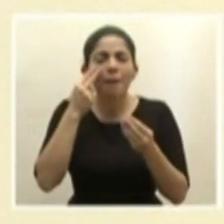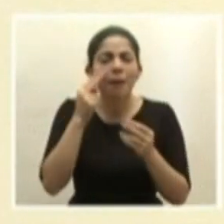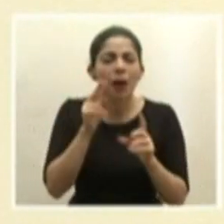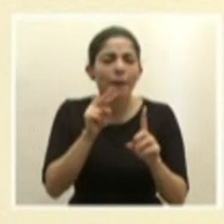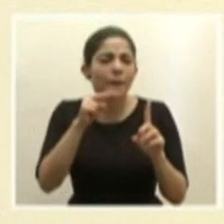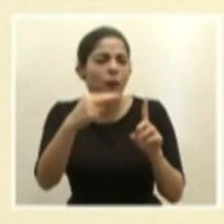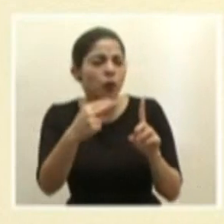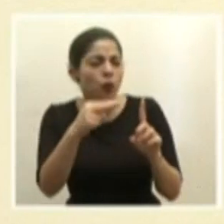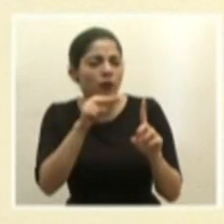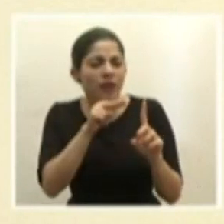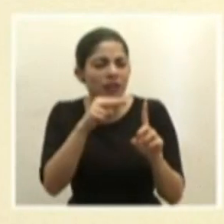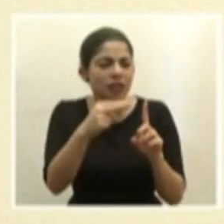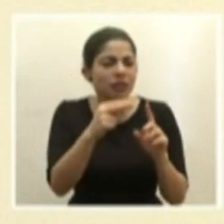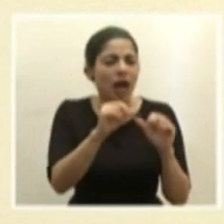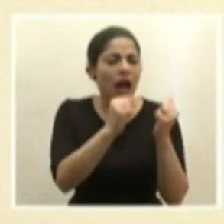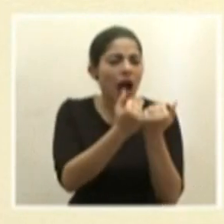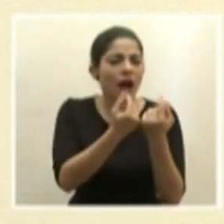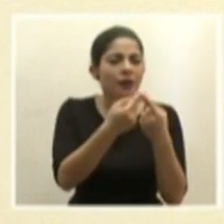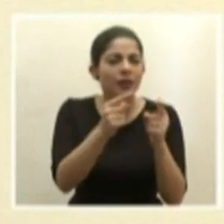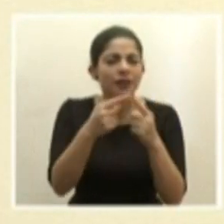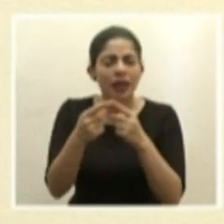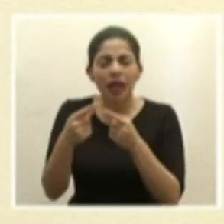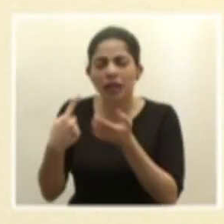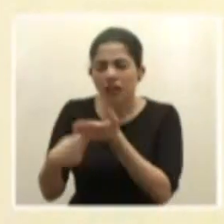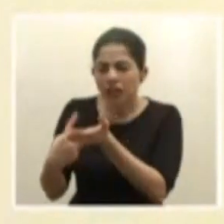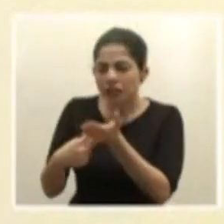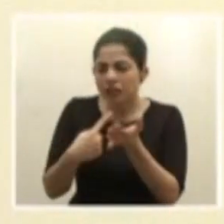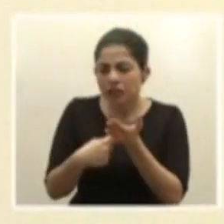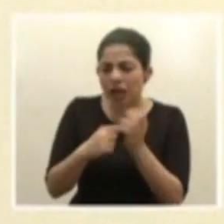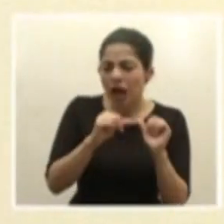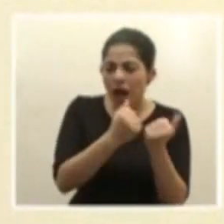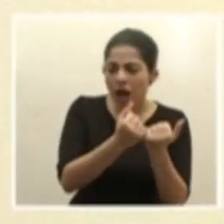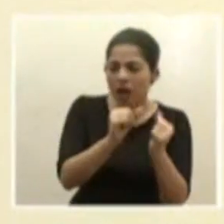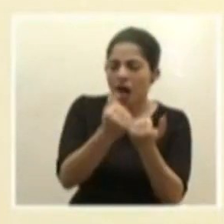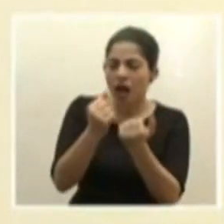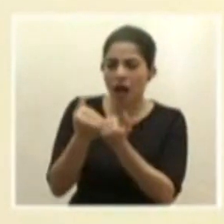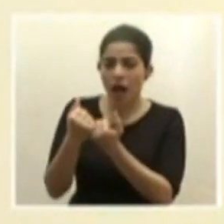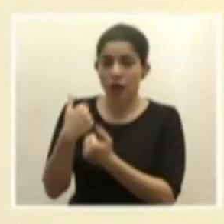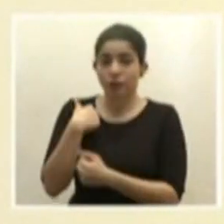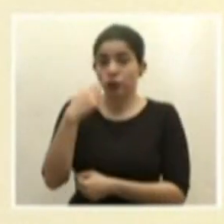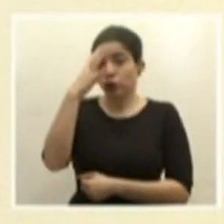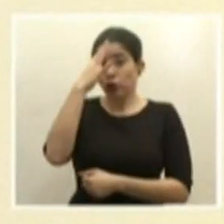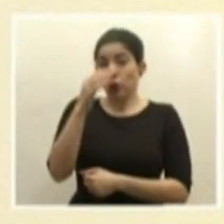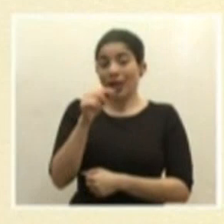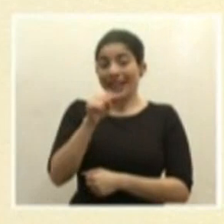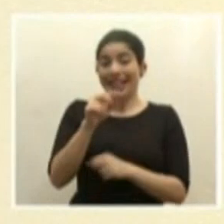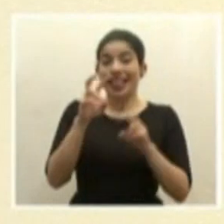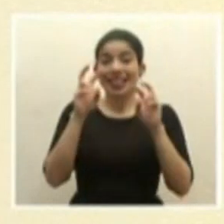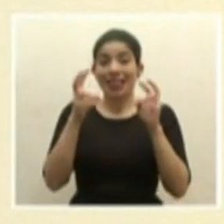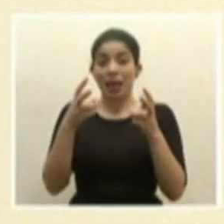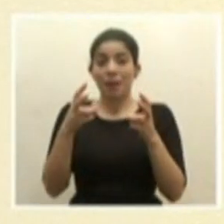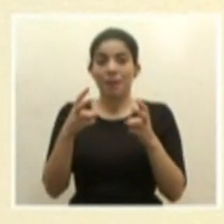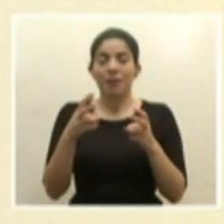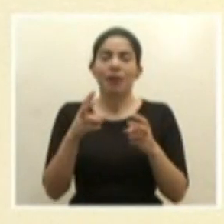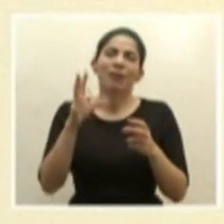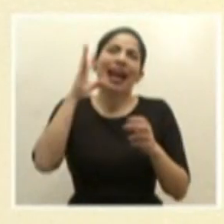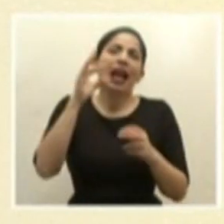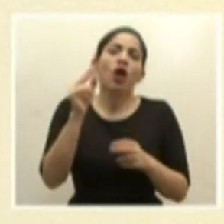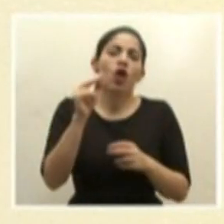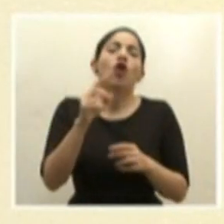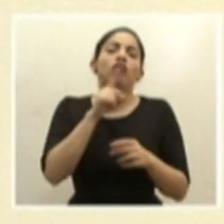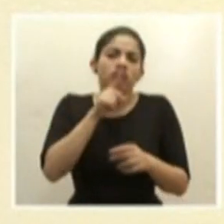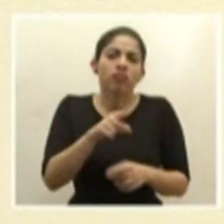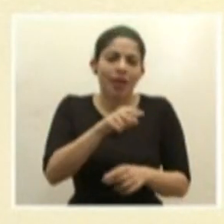de todas las áreas. Yo creo que el tema tiene que ver, o creo no es así, tiene que ver